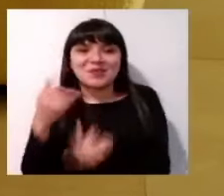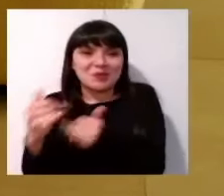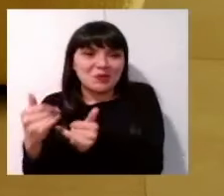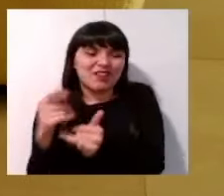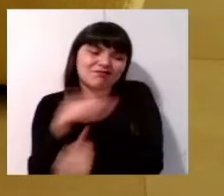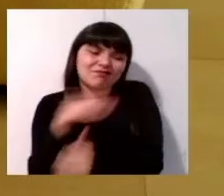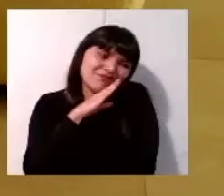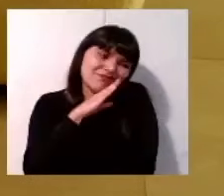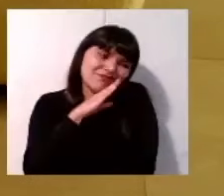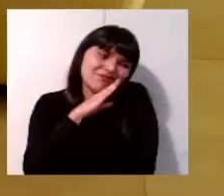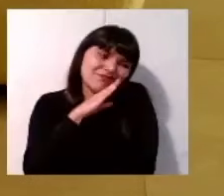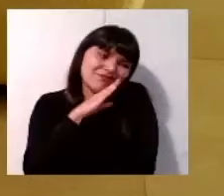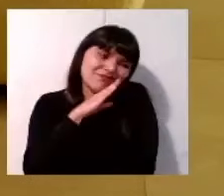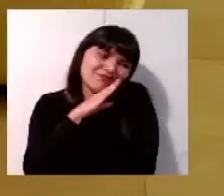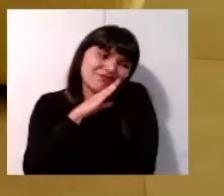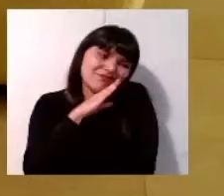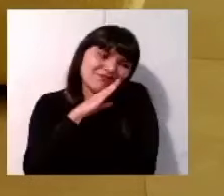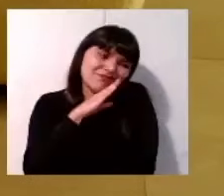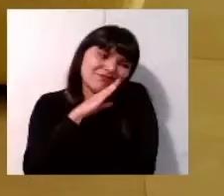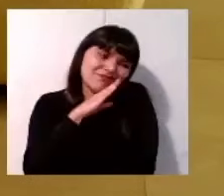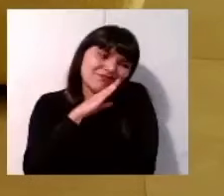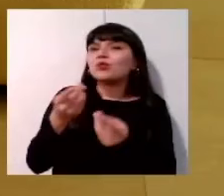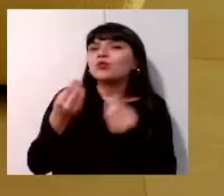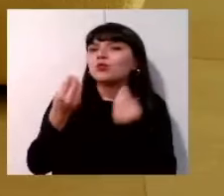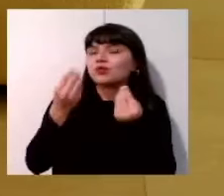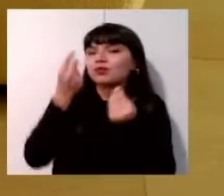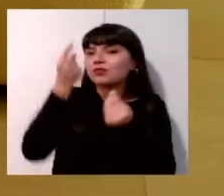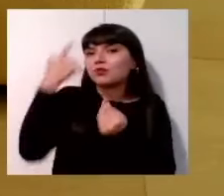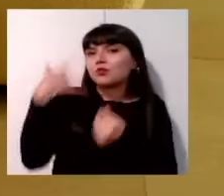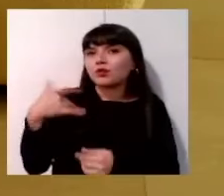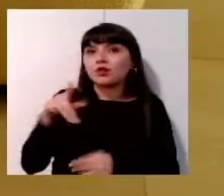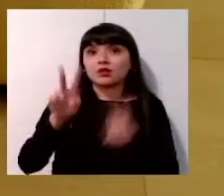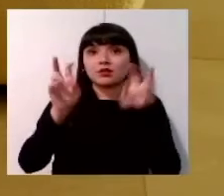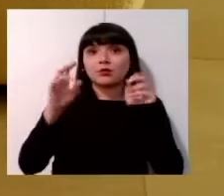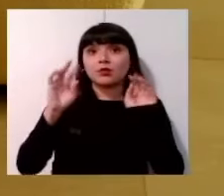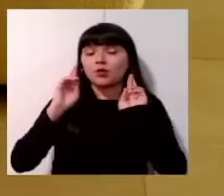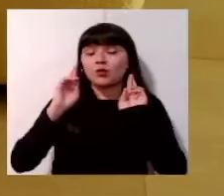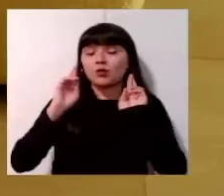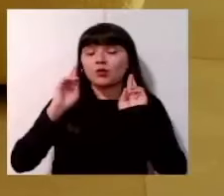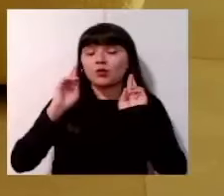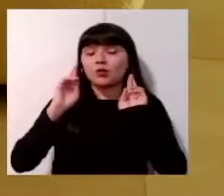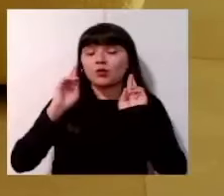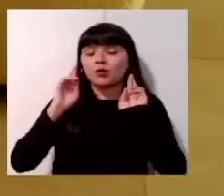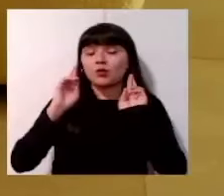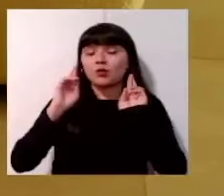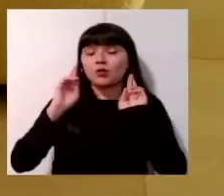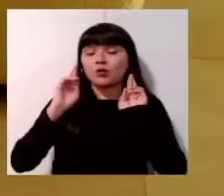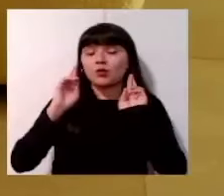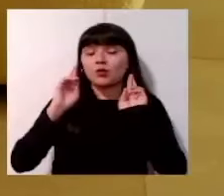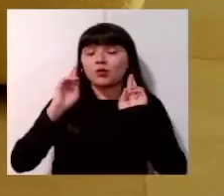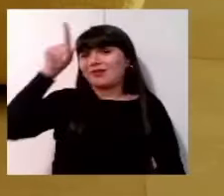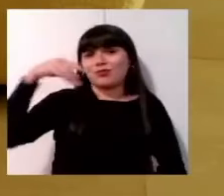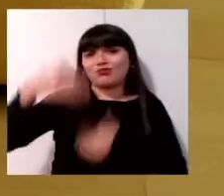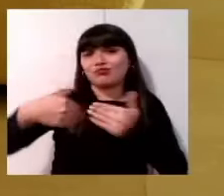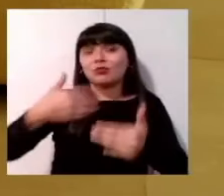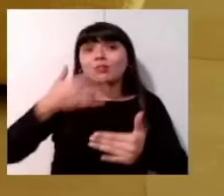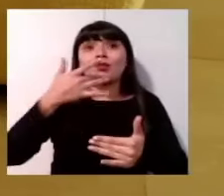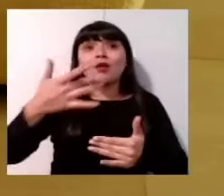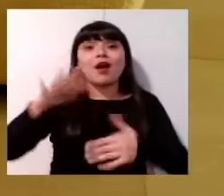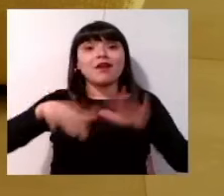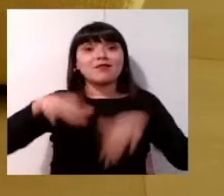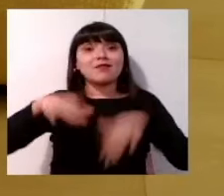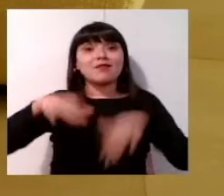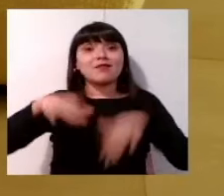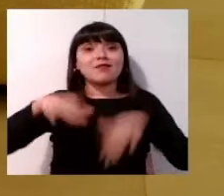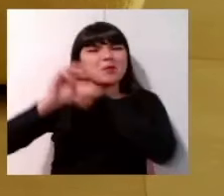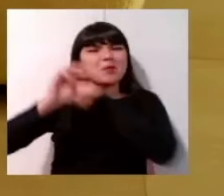es el entorno que tiene que tener un niño para quedarse dormido. El ruido, obvio. Y eso es típico, ¿eh? Porque de repente los papás escuchan las noticias fuerte y